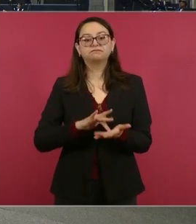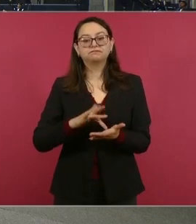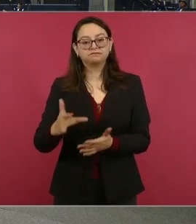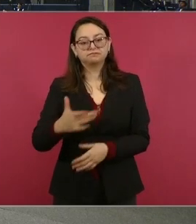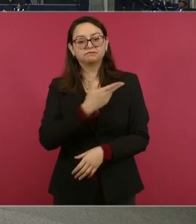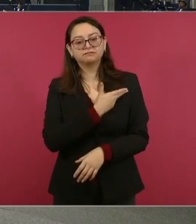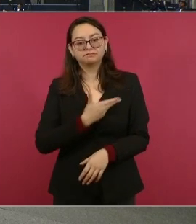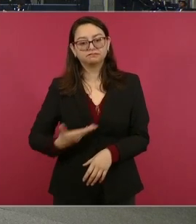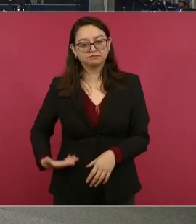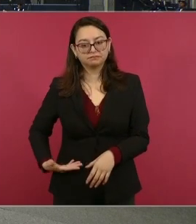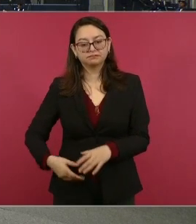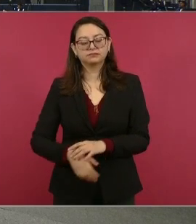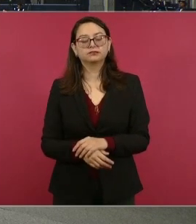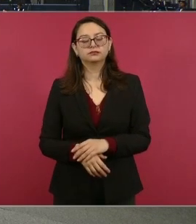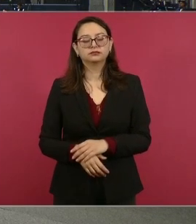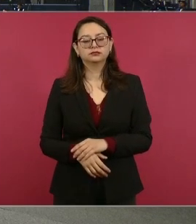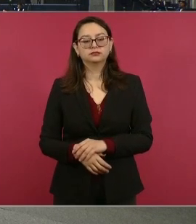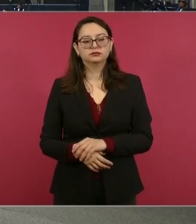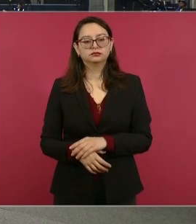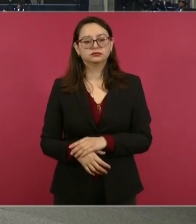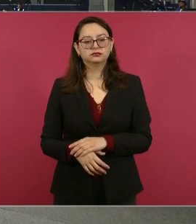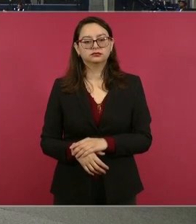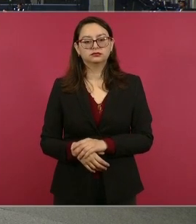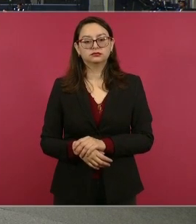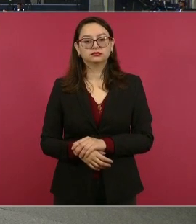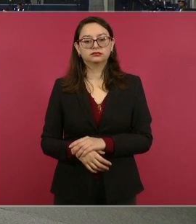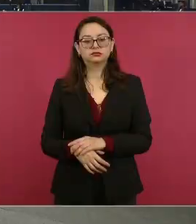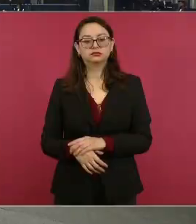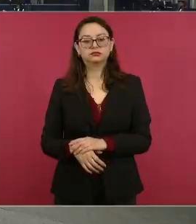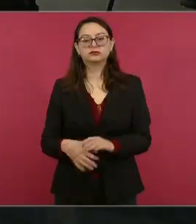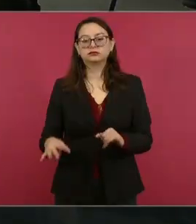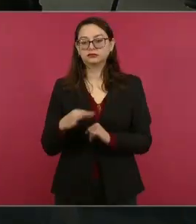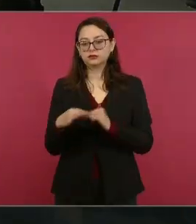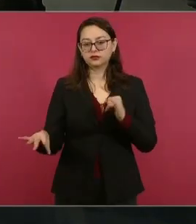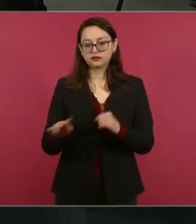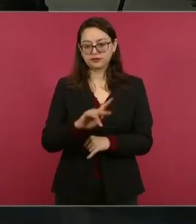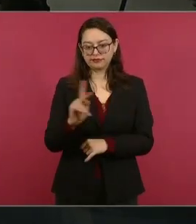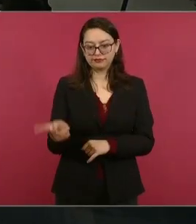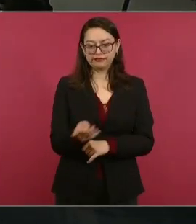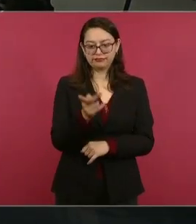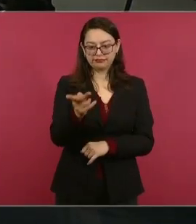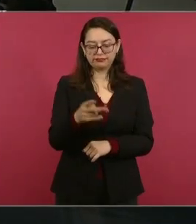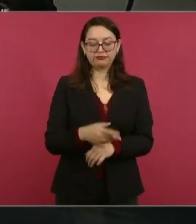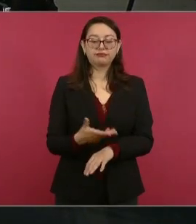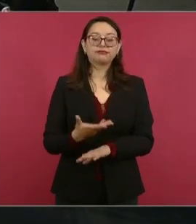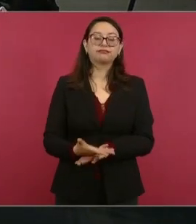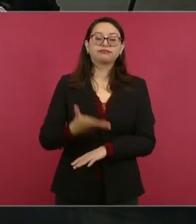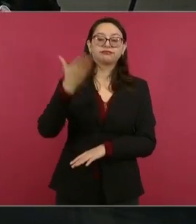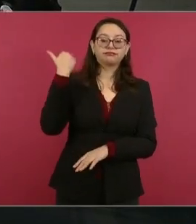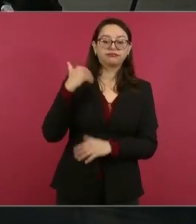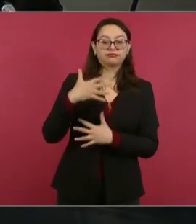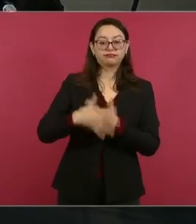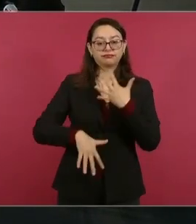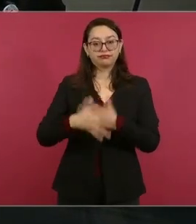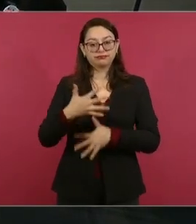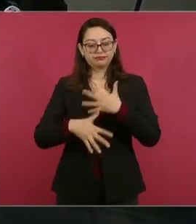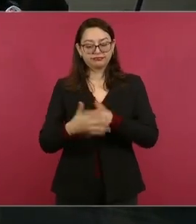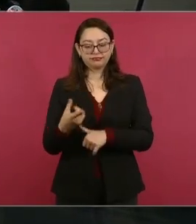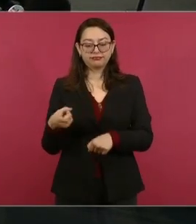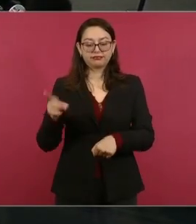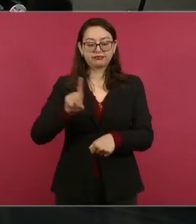finalmente, hace poco más de 15 días le expuse la denuncia de Radio